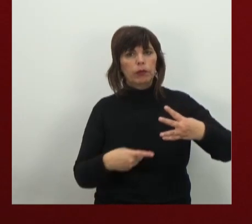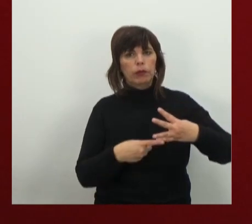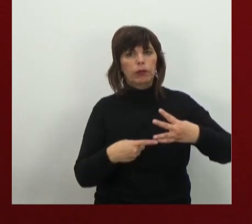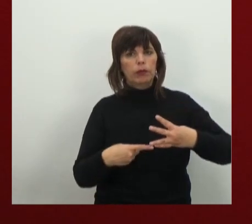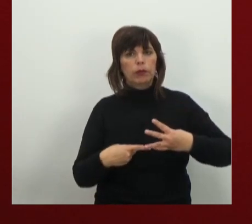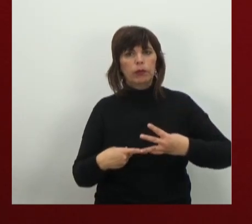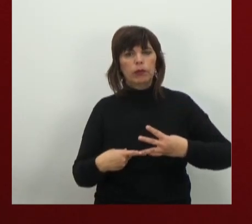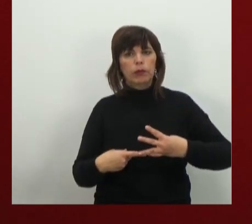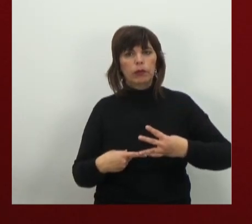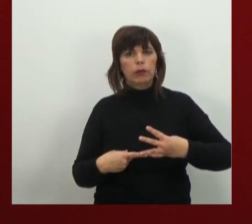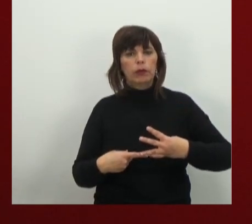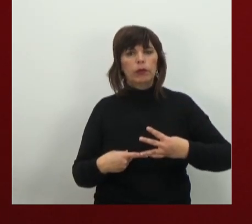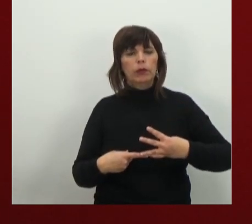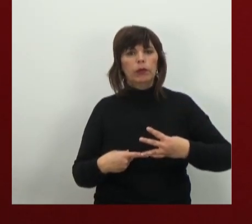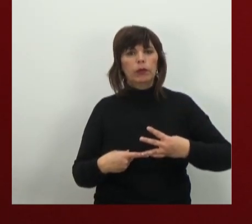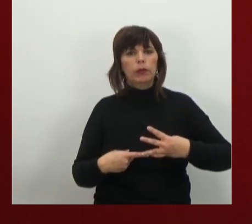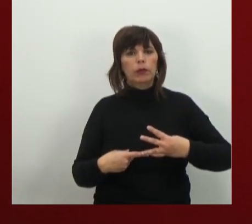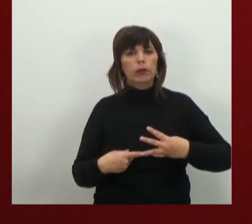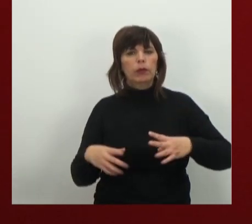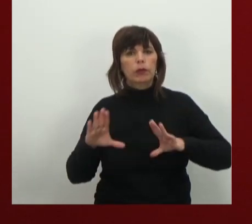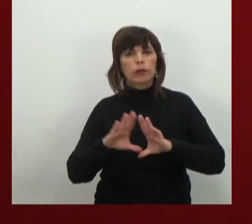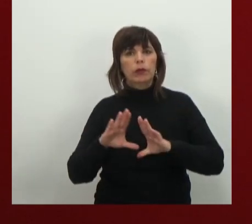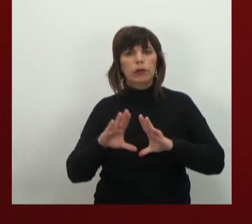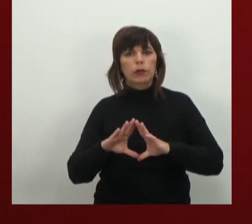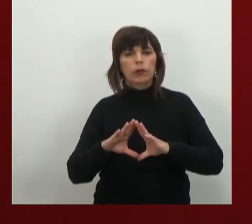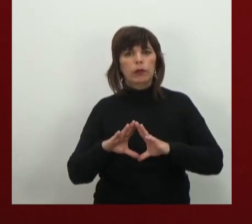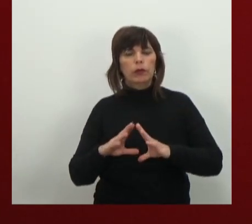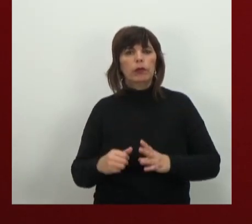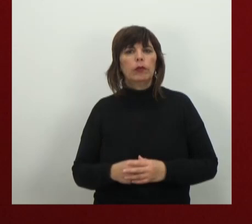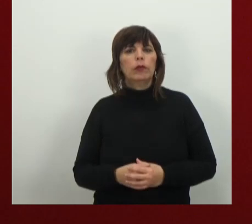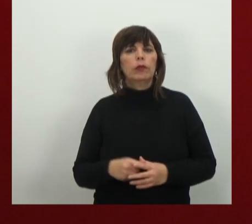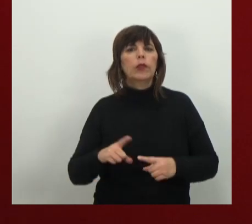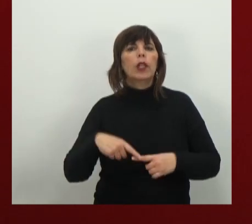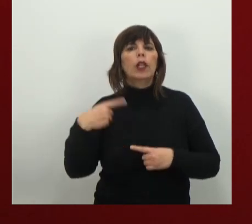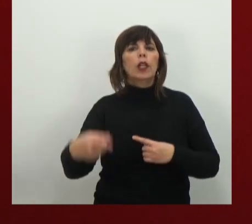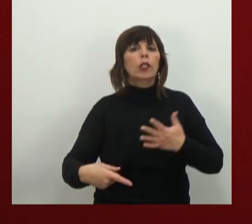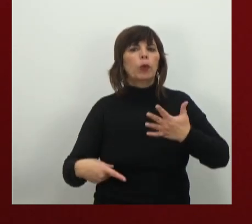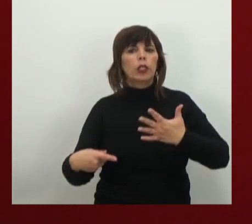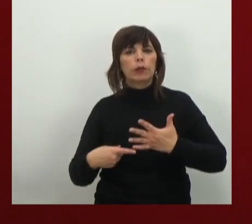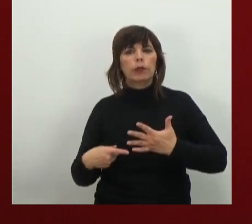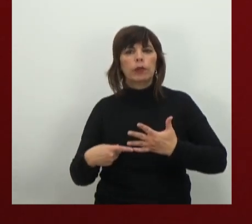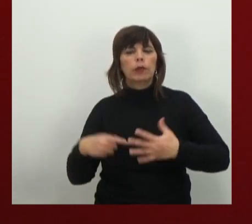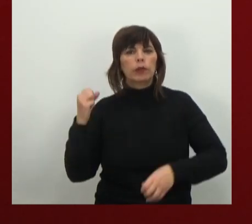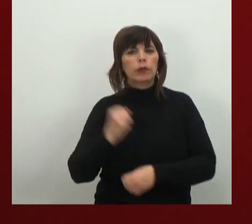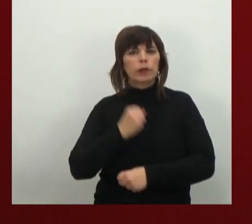Y la próxima orden es la iglesia y luego el trabajo.